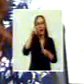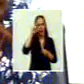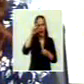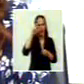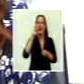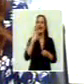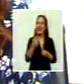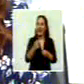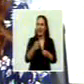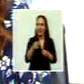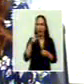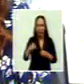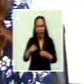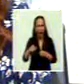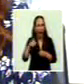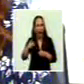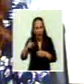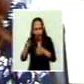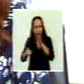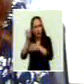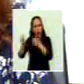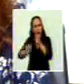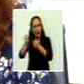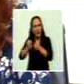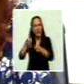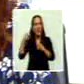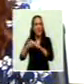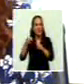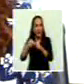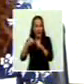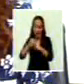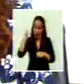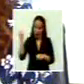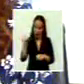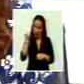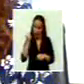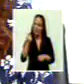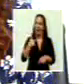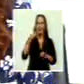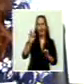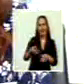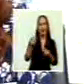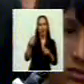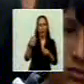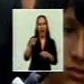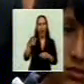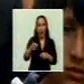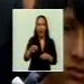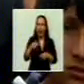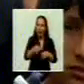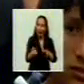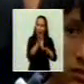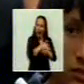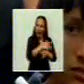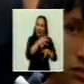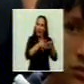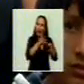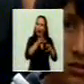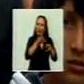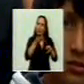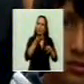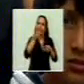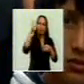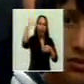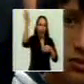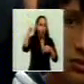paladio para una importante empresa productora de cervezas, me imagino cuál, que sustituyó al catalizador importado, o sea, sustituye